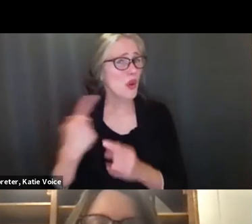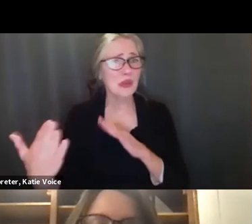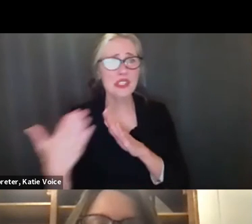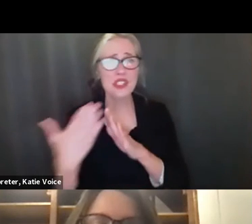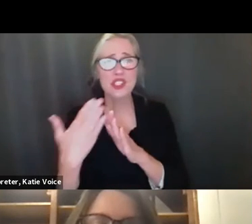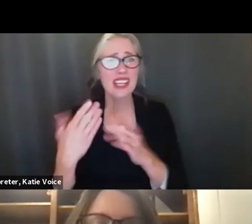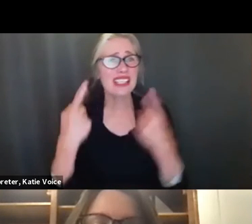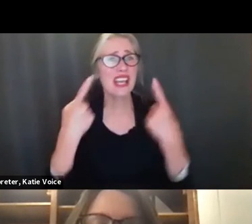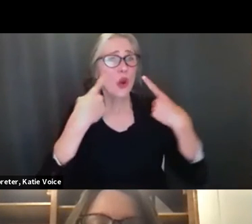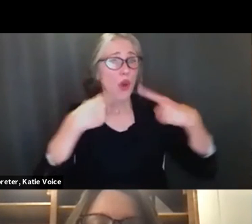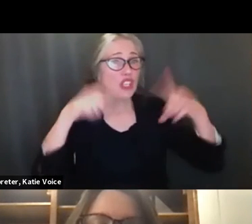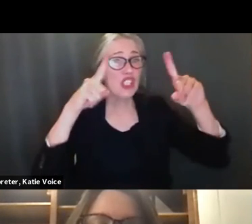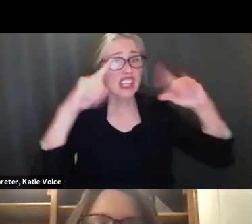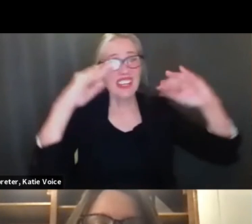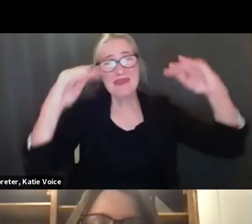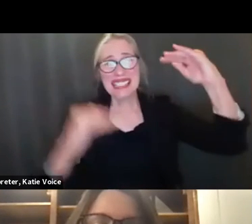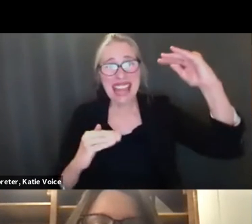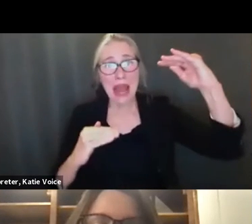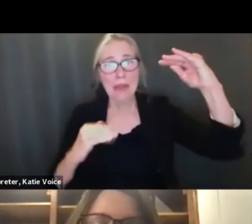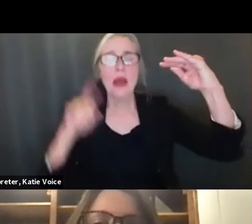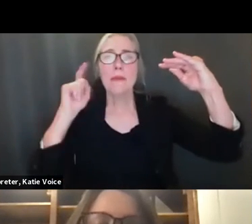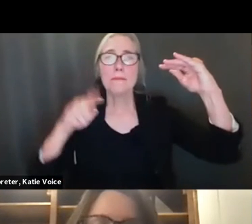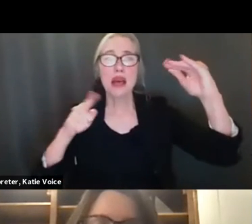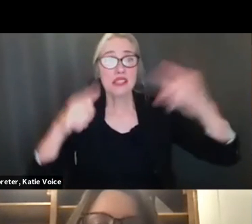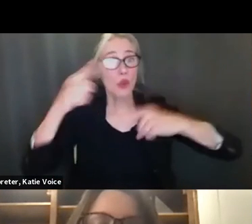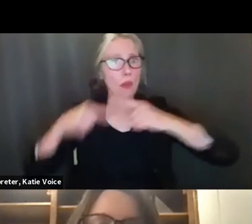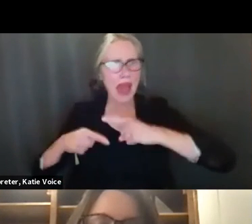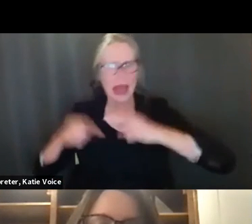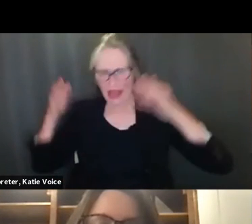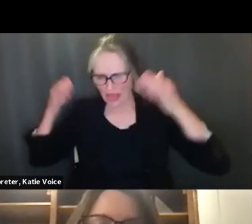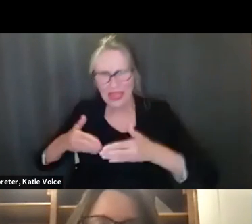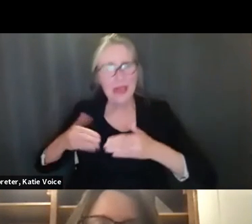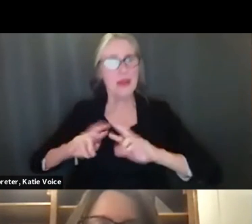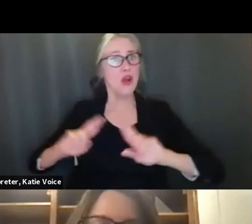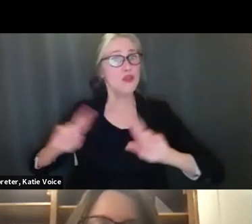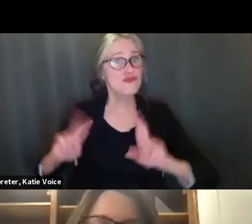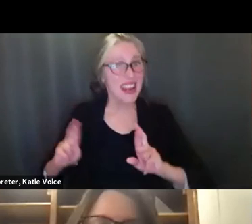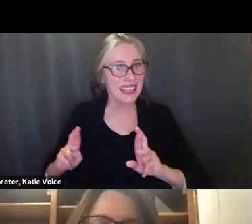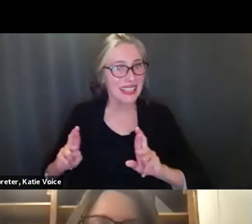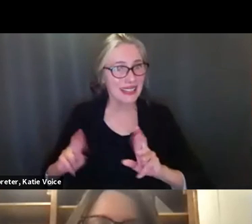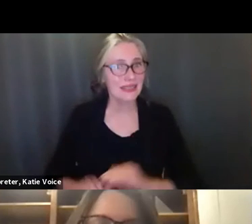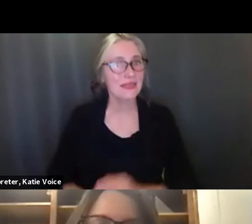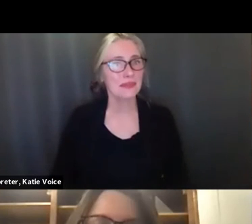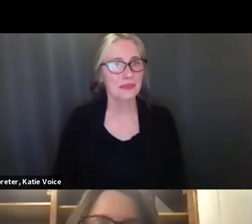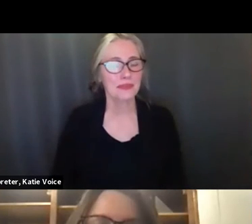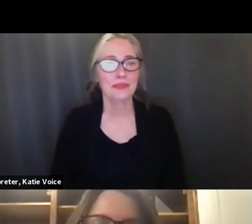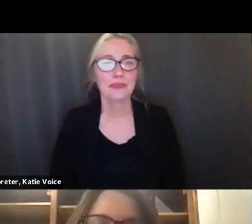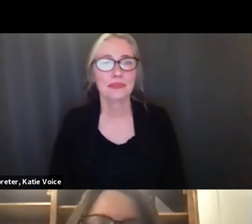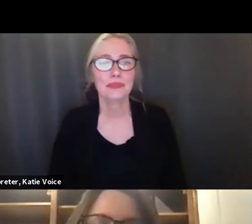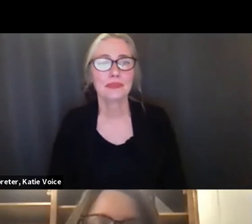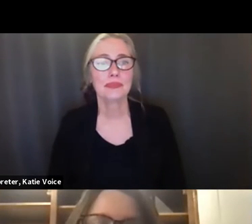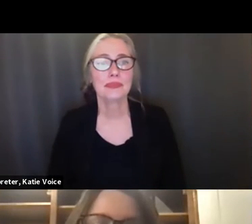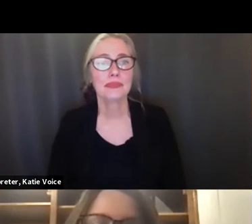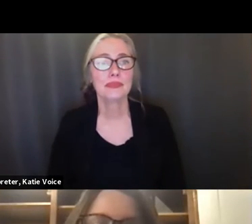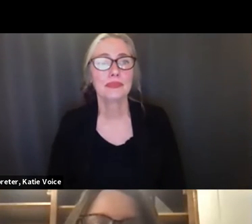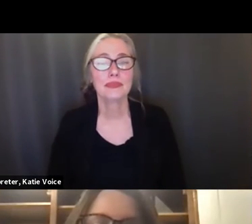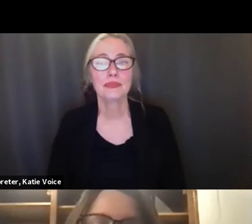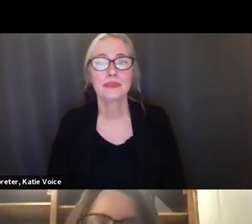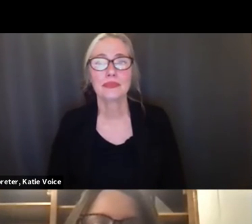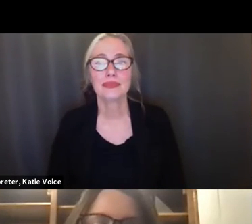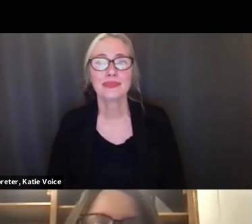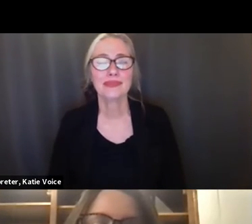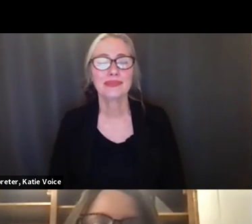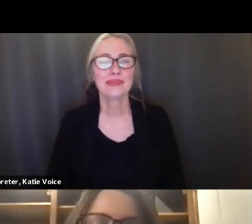la única forma en que podemos tratar la brecha de oportunidades es enfocarnos en cuán preparados están.